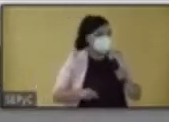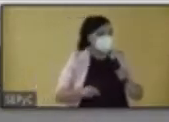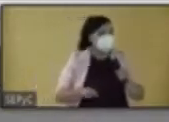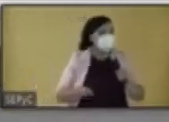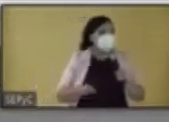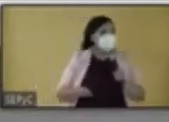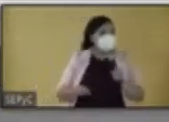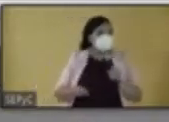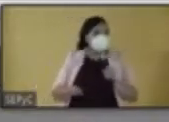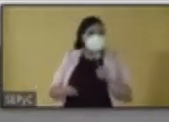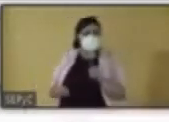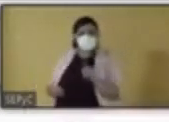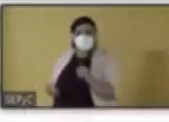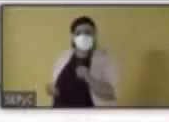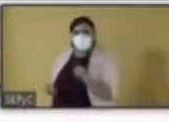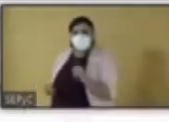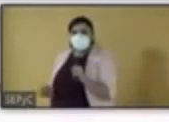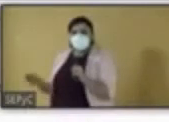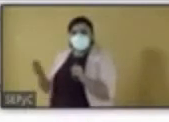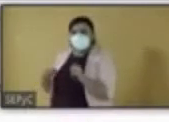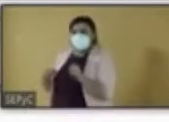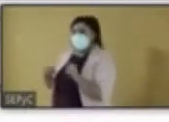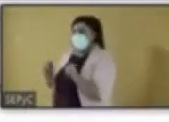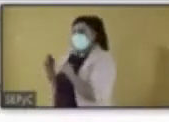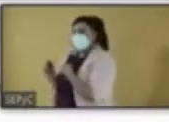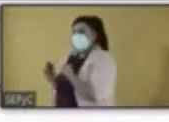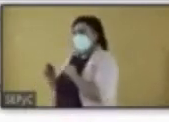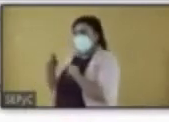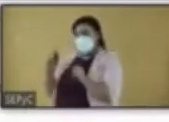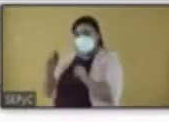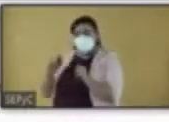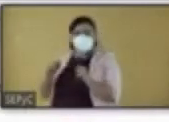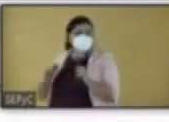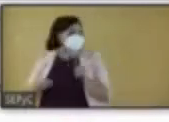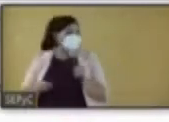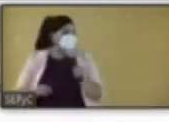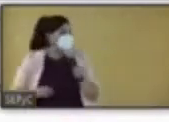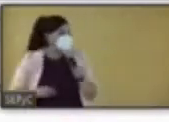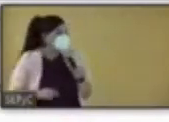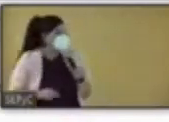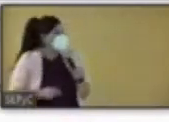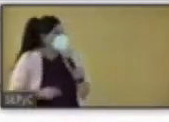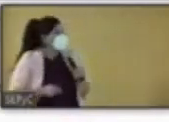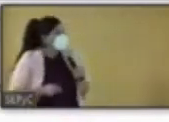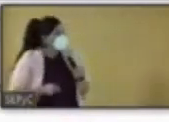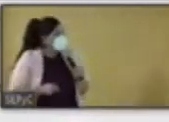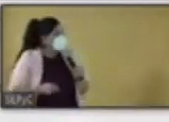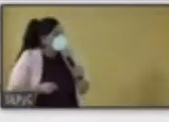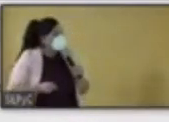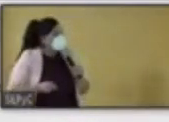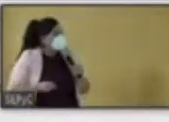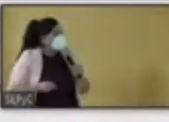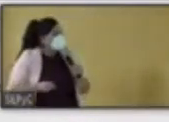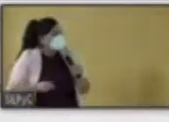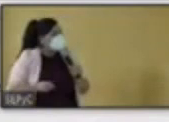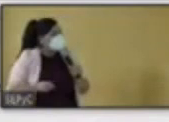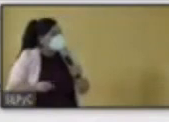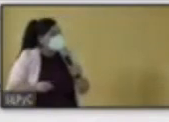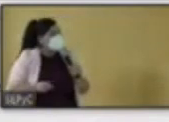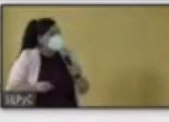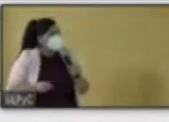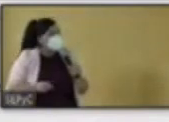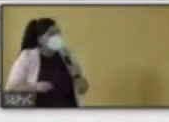Si se dan cuenta, ya nos guarda correctamente la información. Anteriormente nos marcaba un error por ese tipo de situaciones. Para el